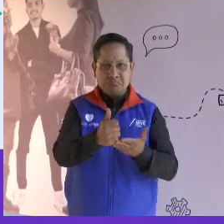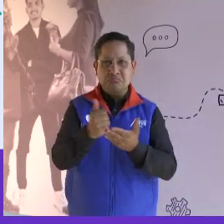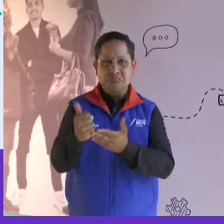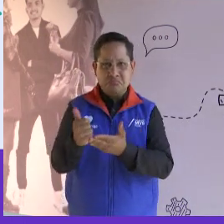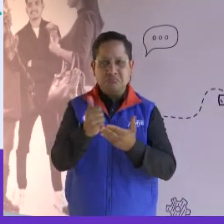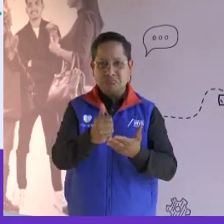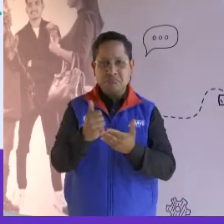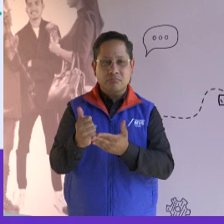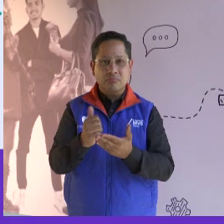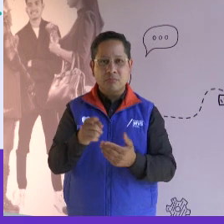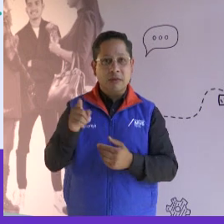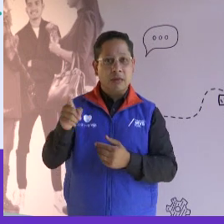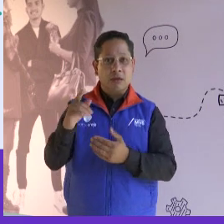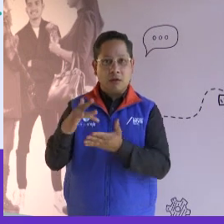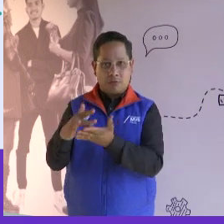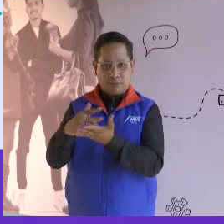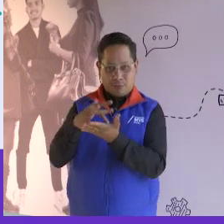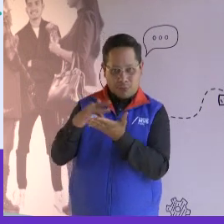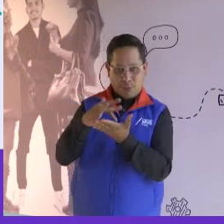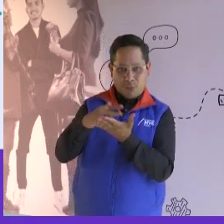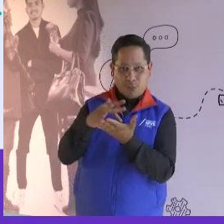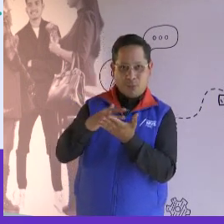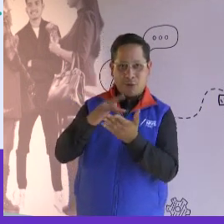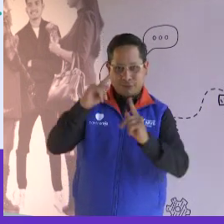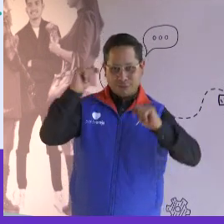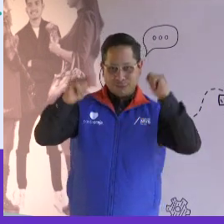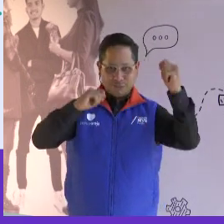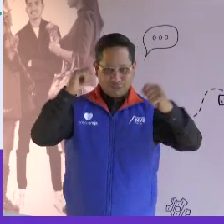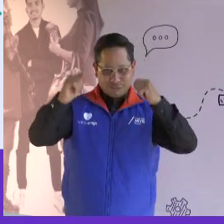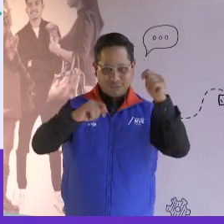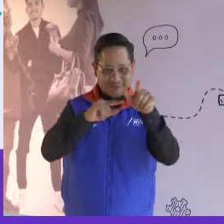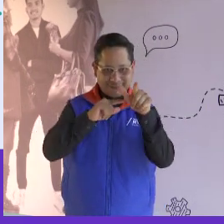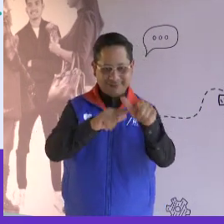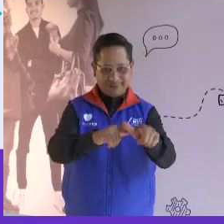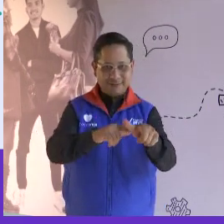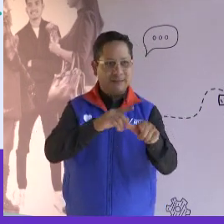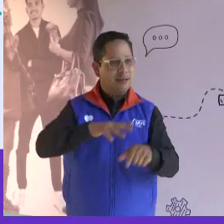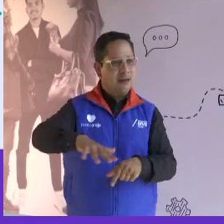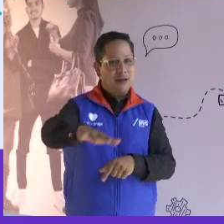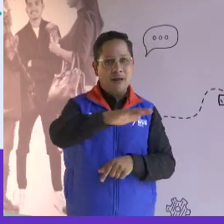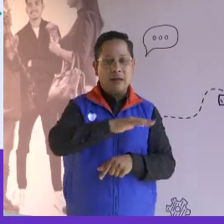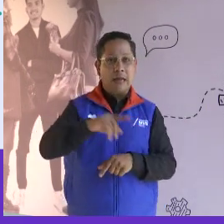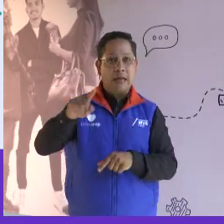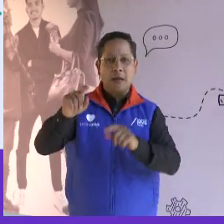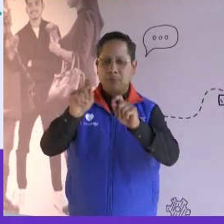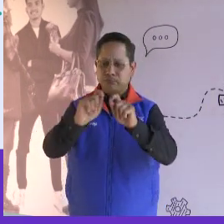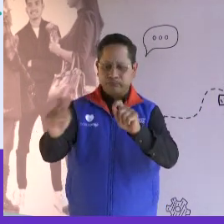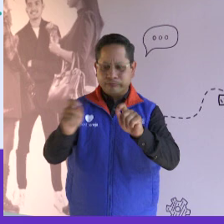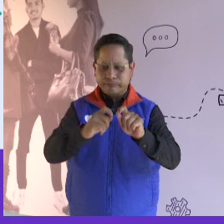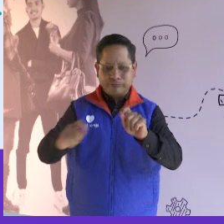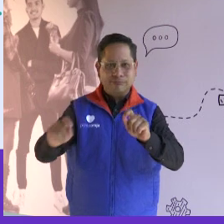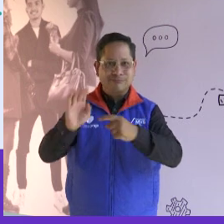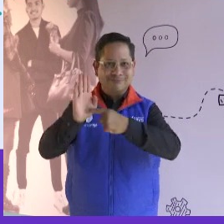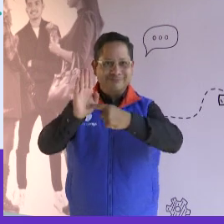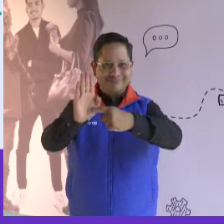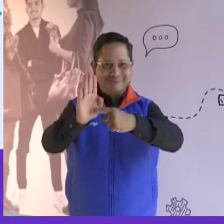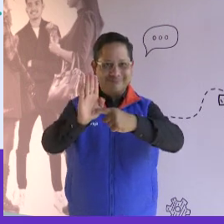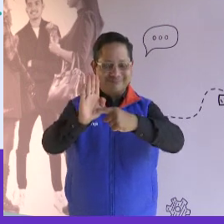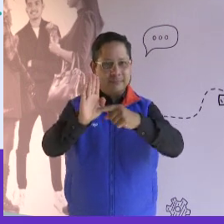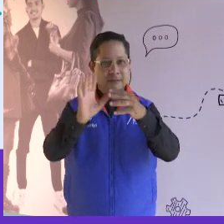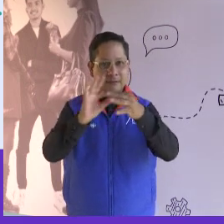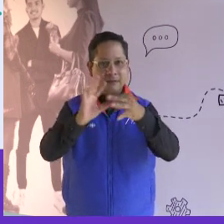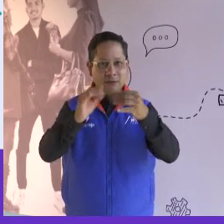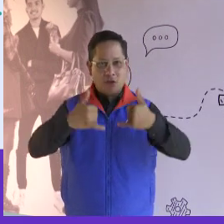en donde ellos nos ayudan en el programa de turismo sostenible. Generan señalética, nosotros les damos experiencia en campo a los